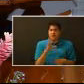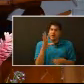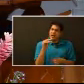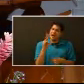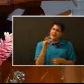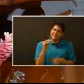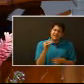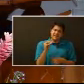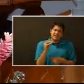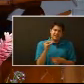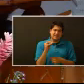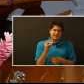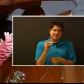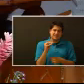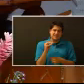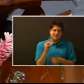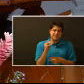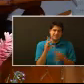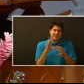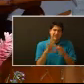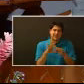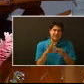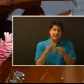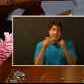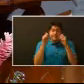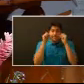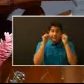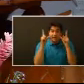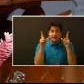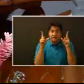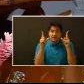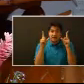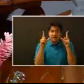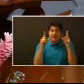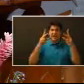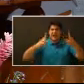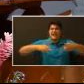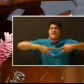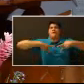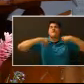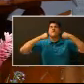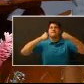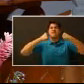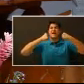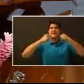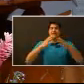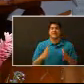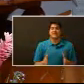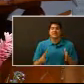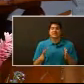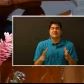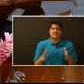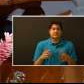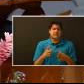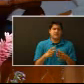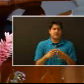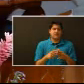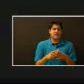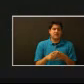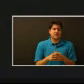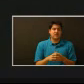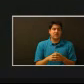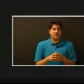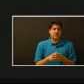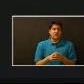hablarles sobre despertar a los valientes. Cuando a mí me avisaron anoche, en la